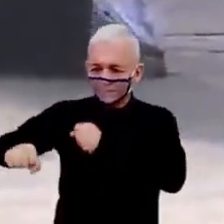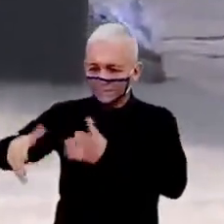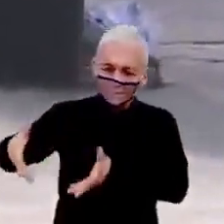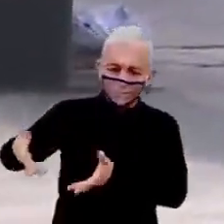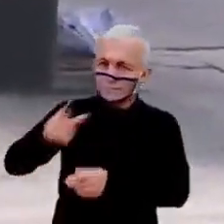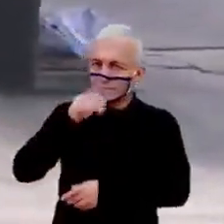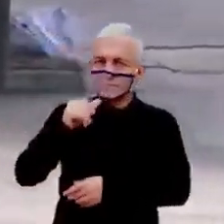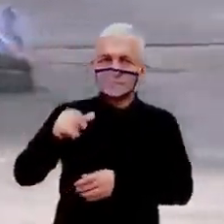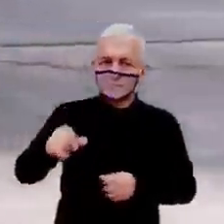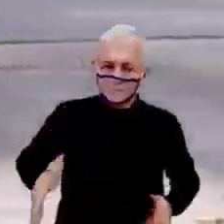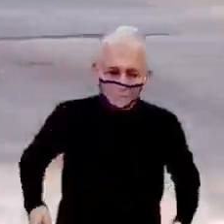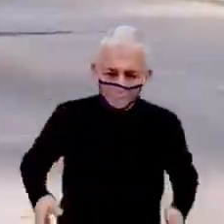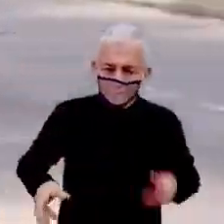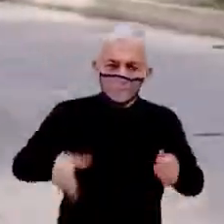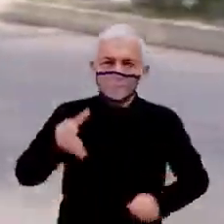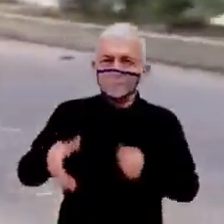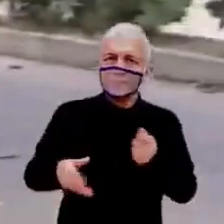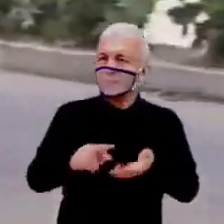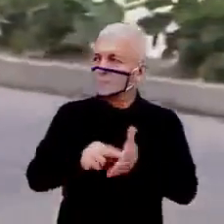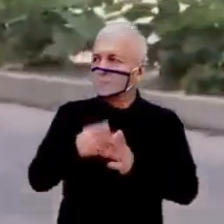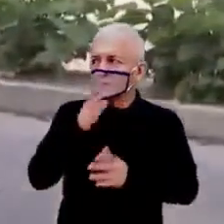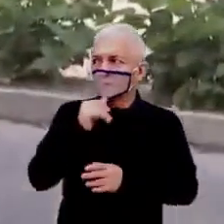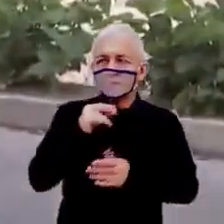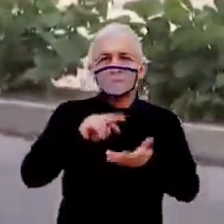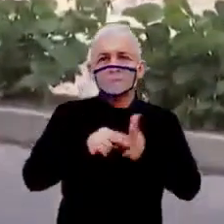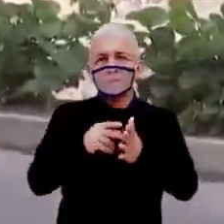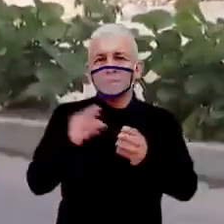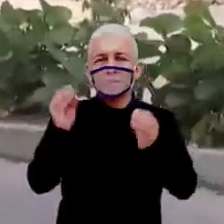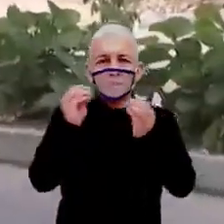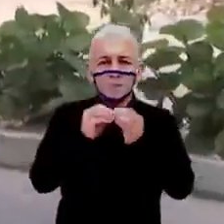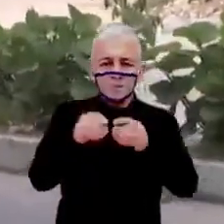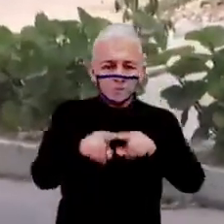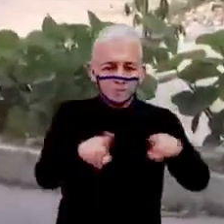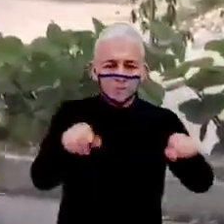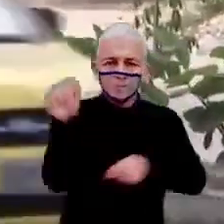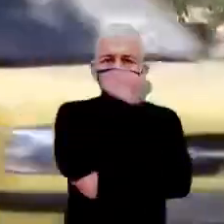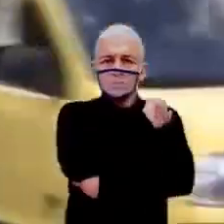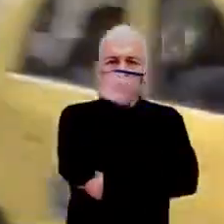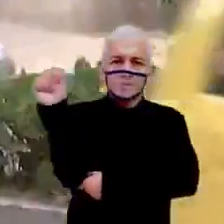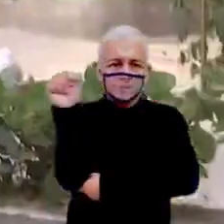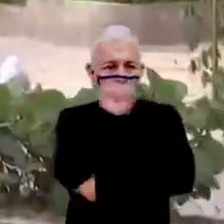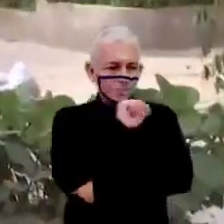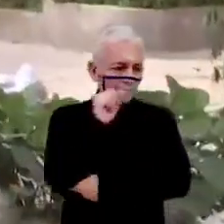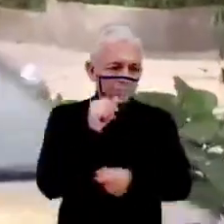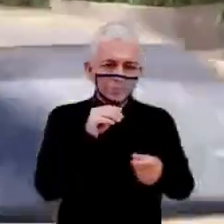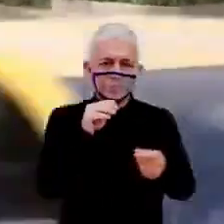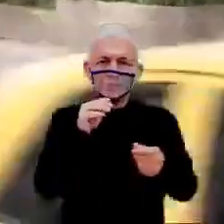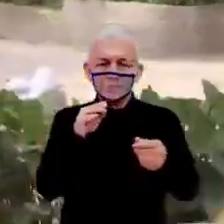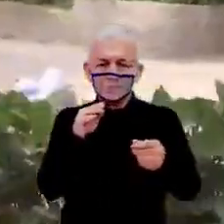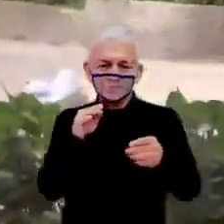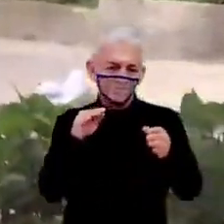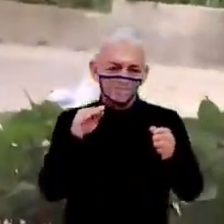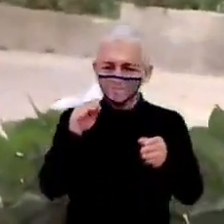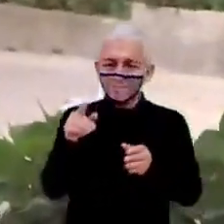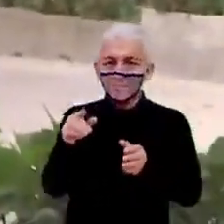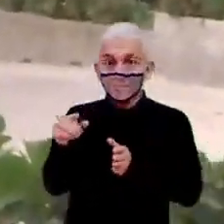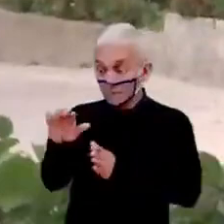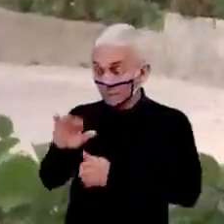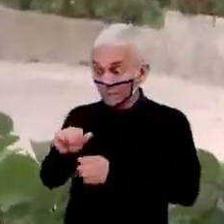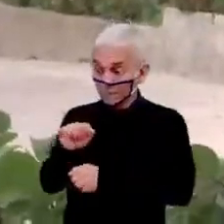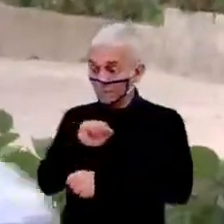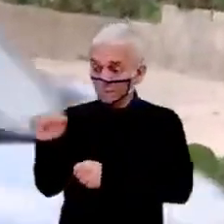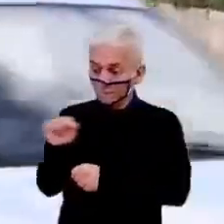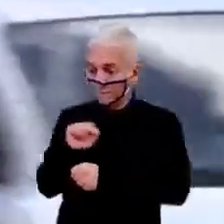calle vemos una situación similar. Incluso las zonas determinadas para los vehículos prácticamente entran hacia donde deben estar